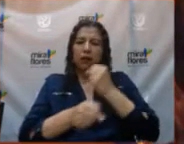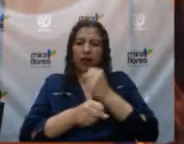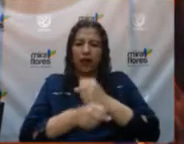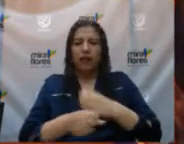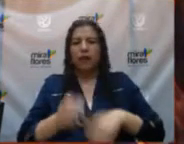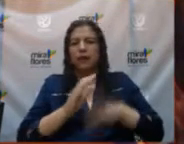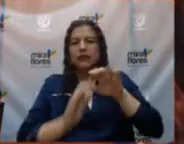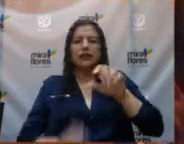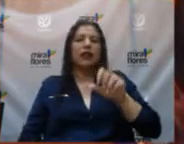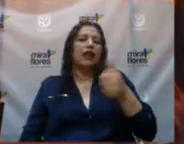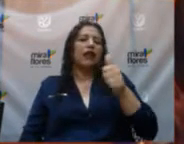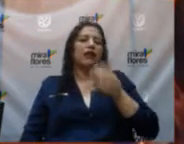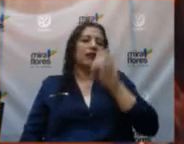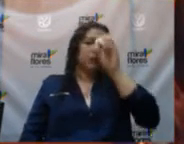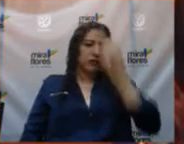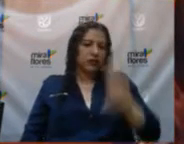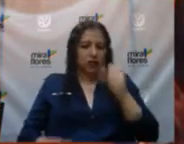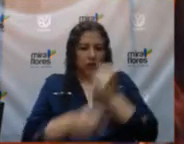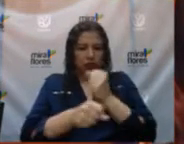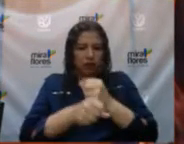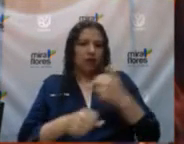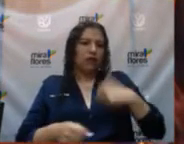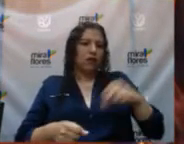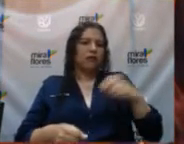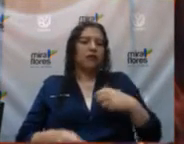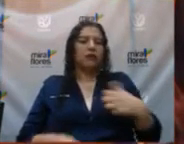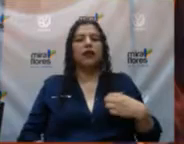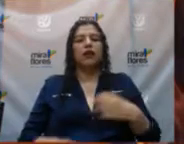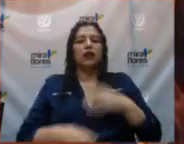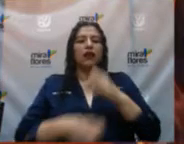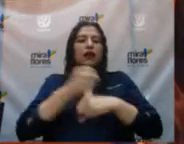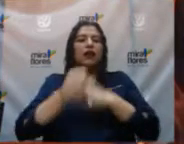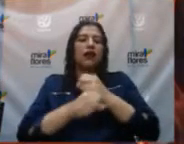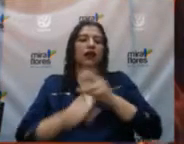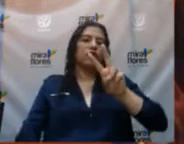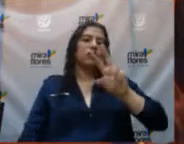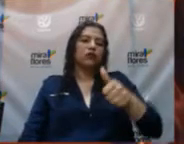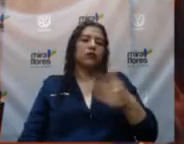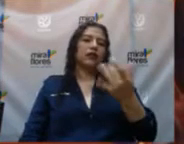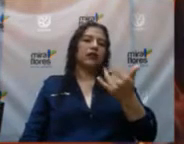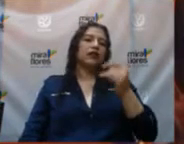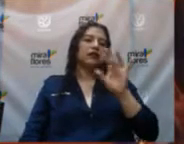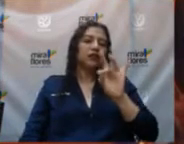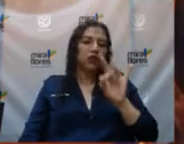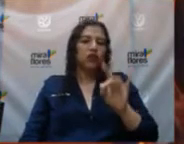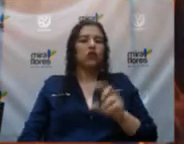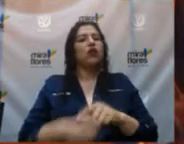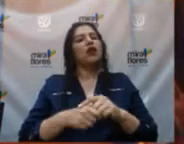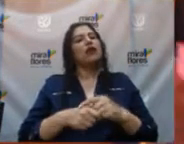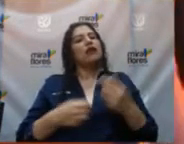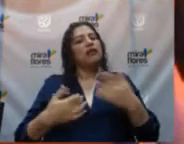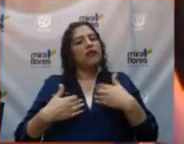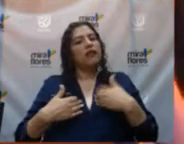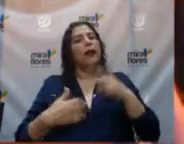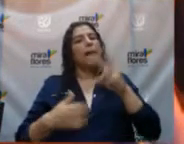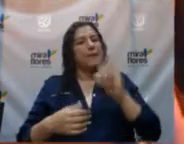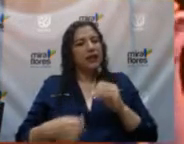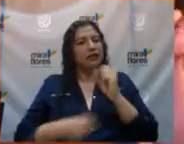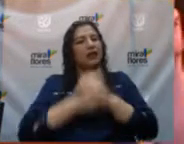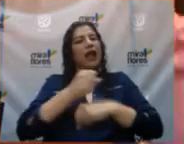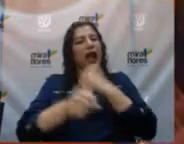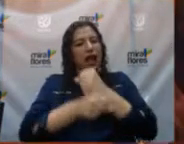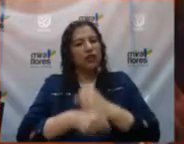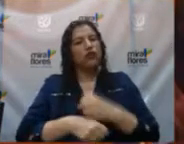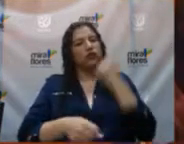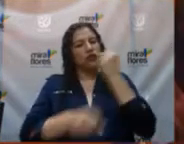años al trabajo distrital y municipal. En el año 2018 cumpliré 20 años sirviendo a mi distrito desde una